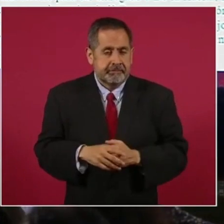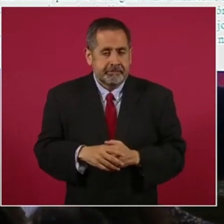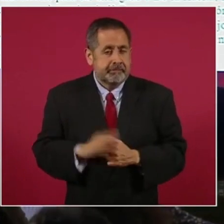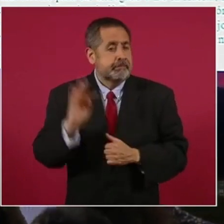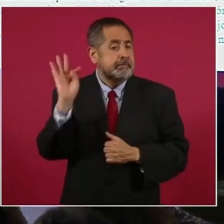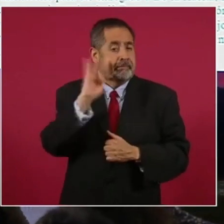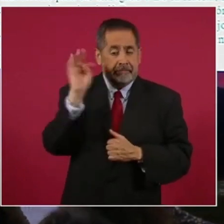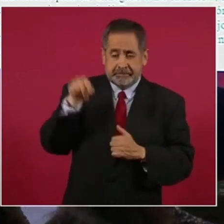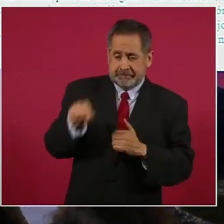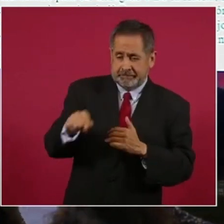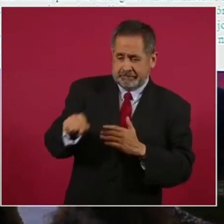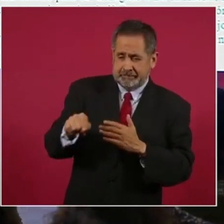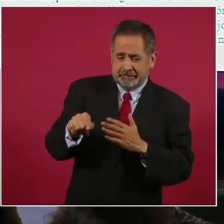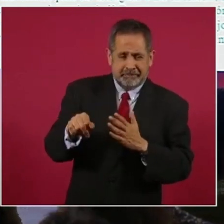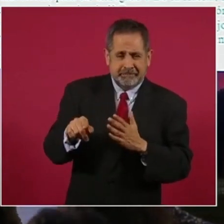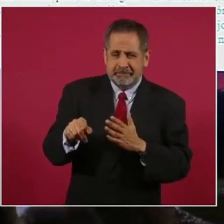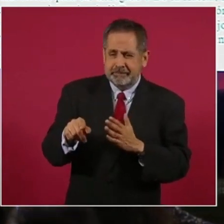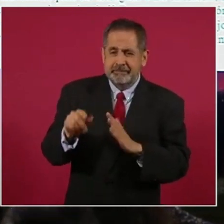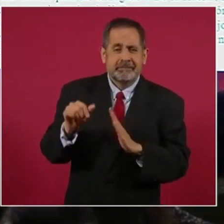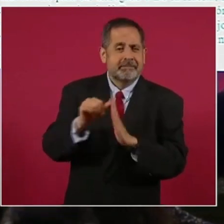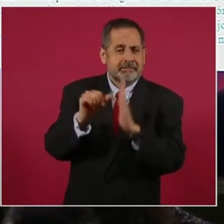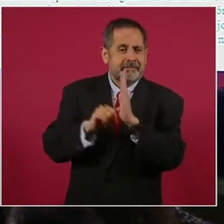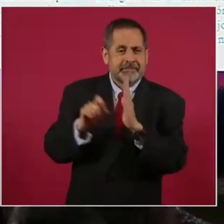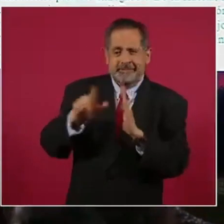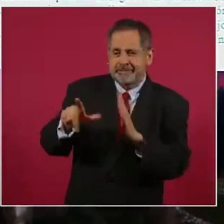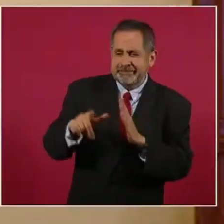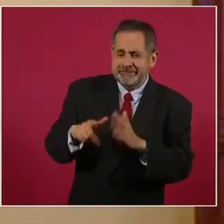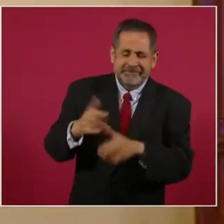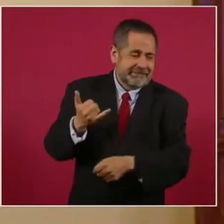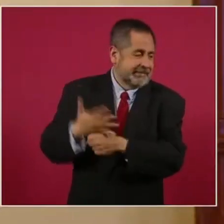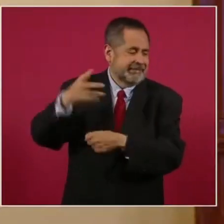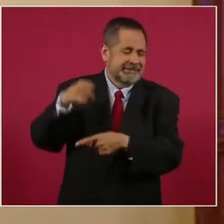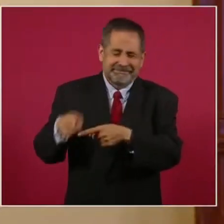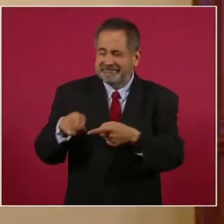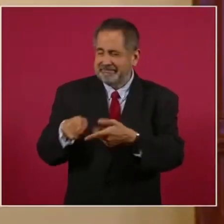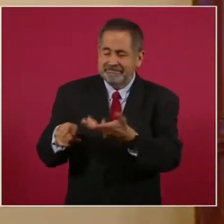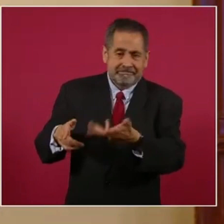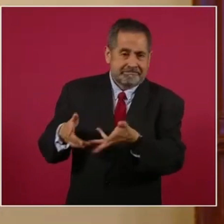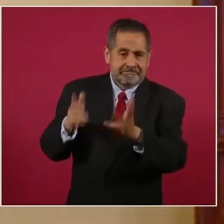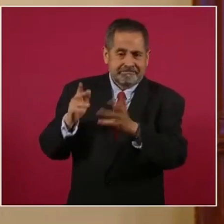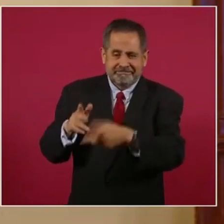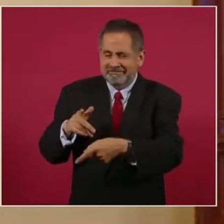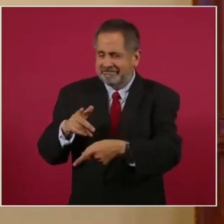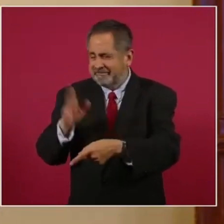estuviera la trinqueta del artículo,